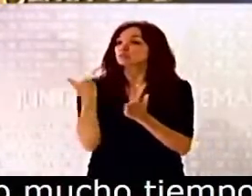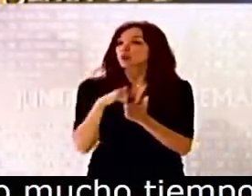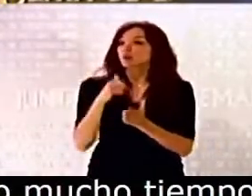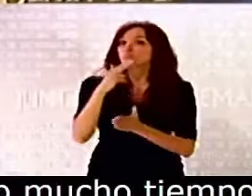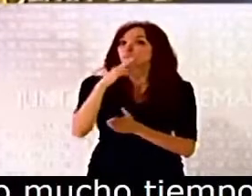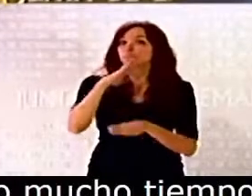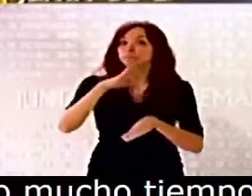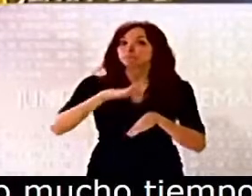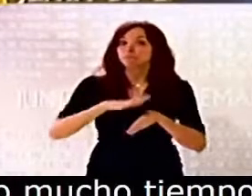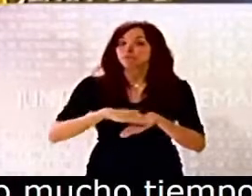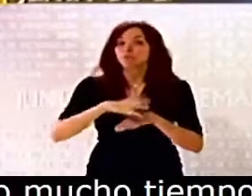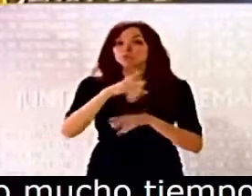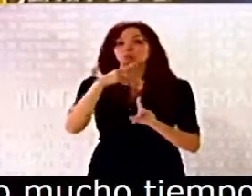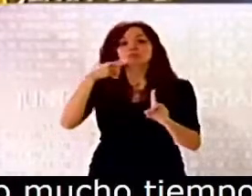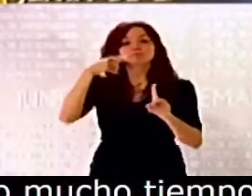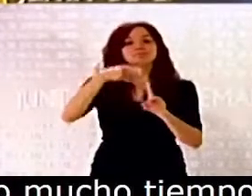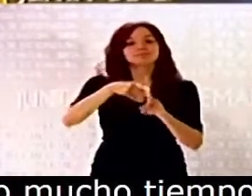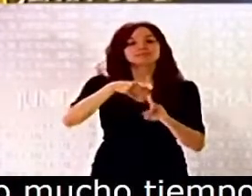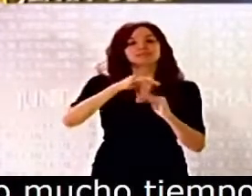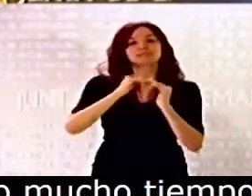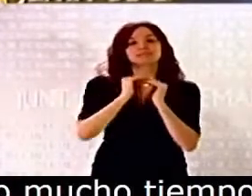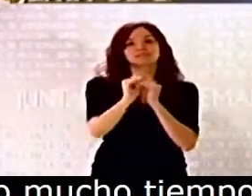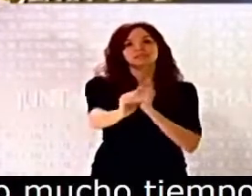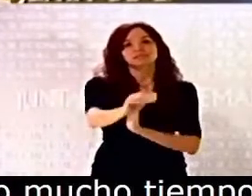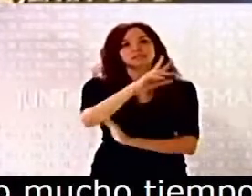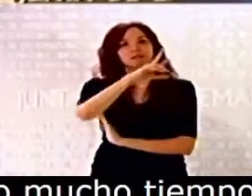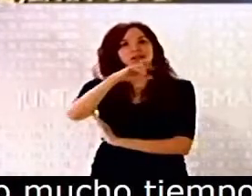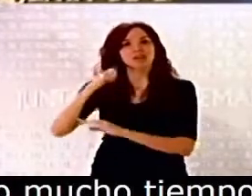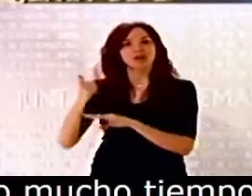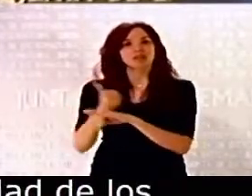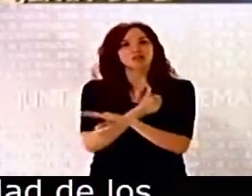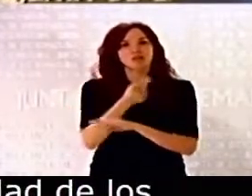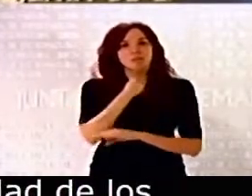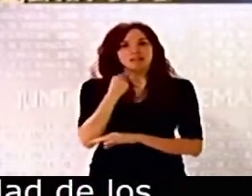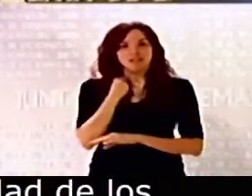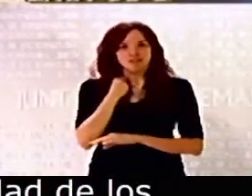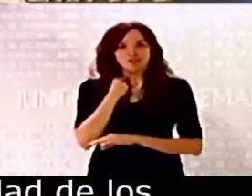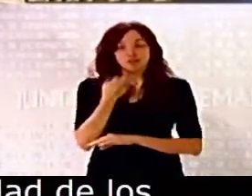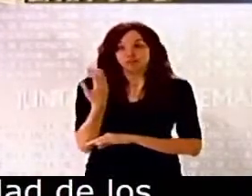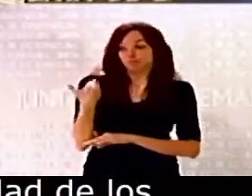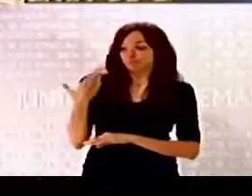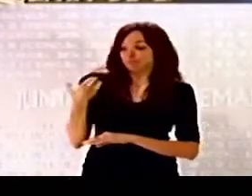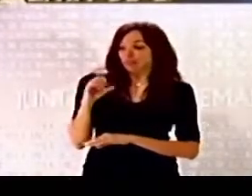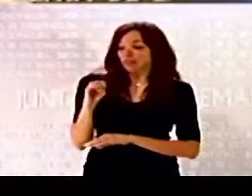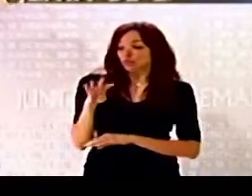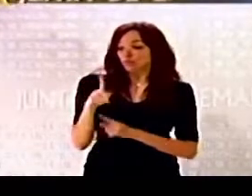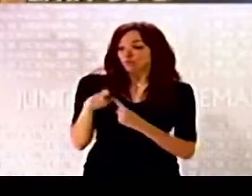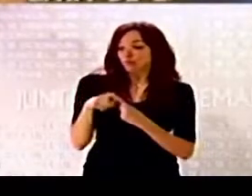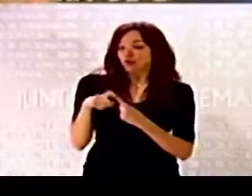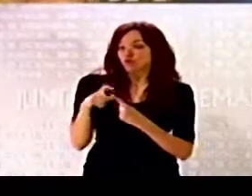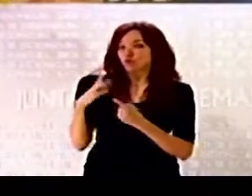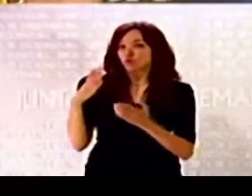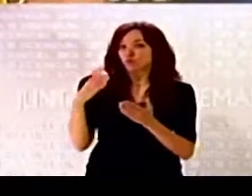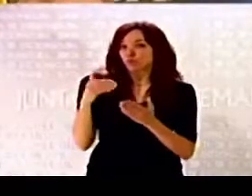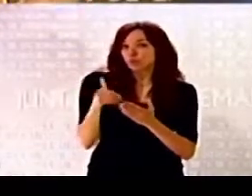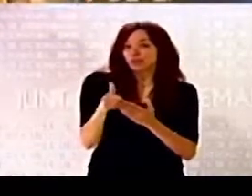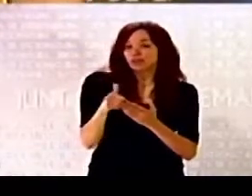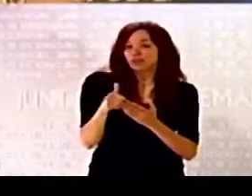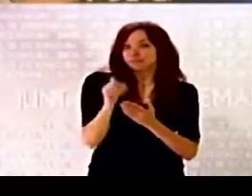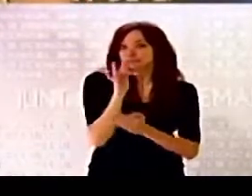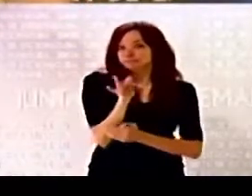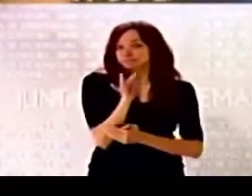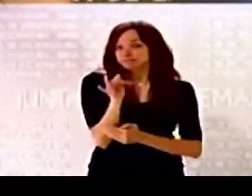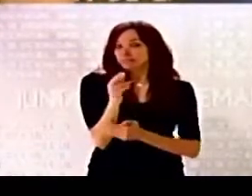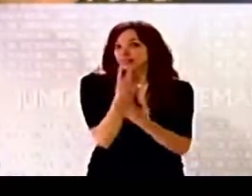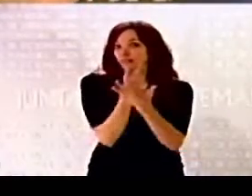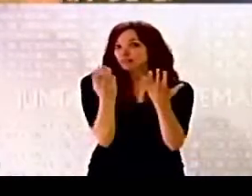con la estabilidad de los ciudadanos de Badajoz. Y claro, desde el 14 de mayo, pues transcurren 17 días